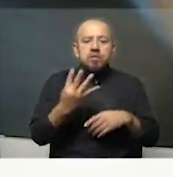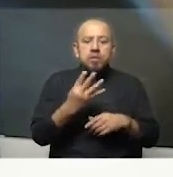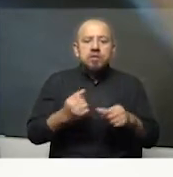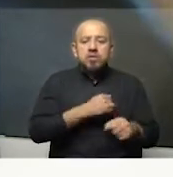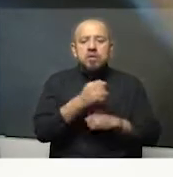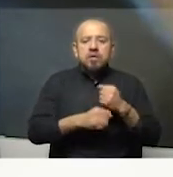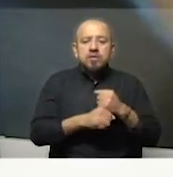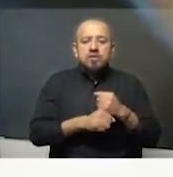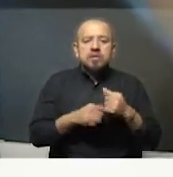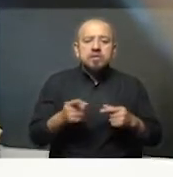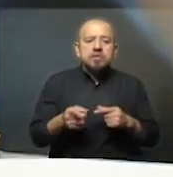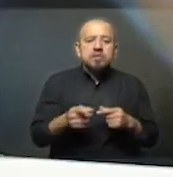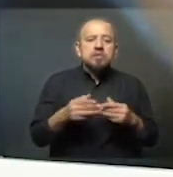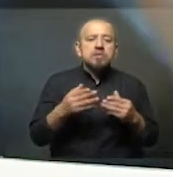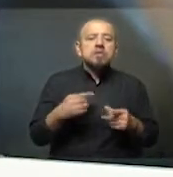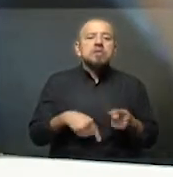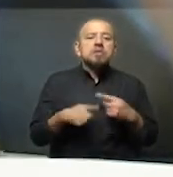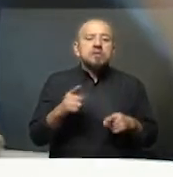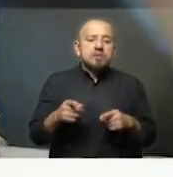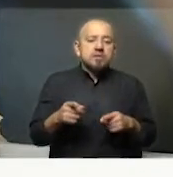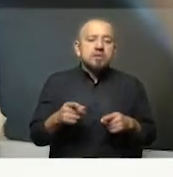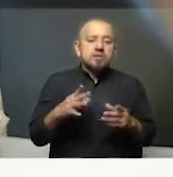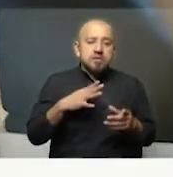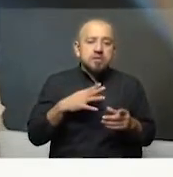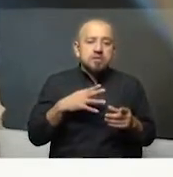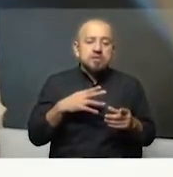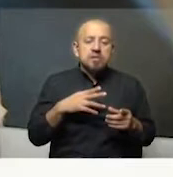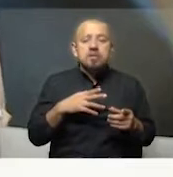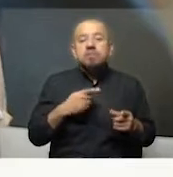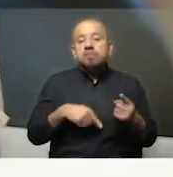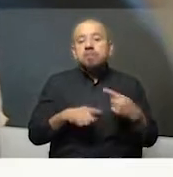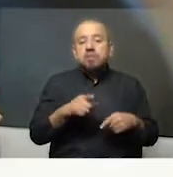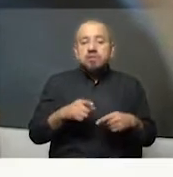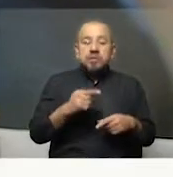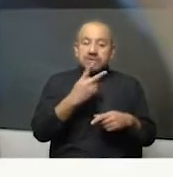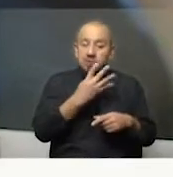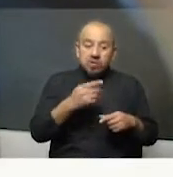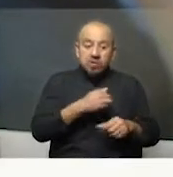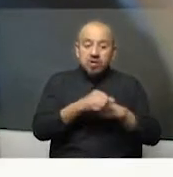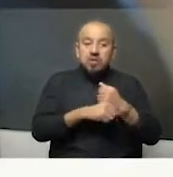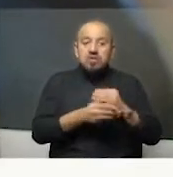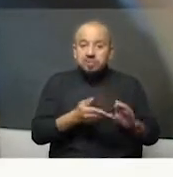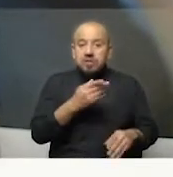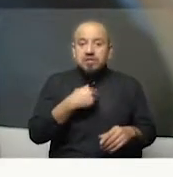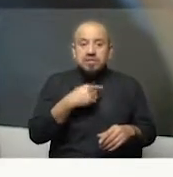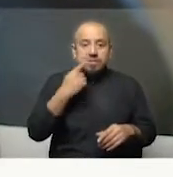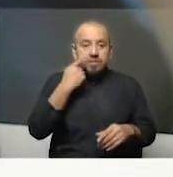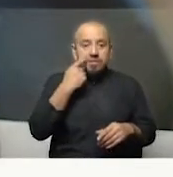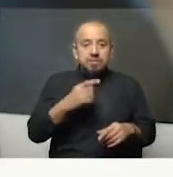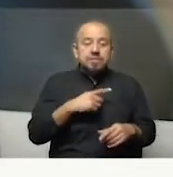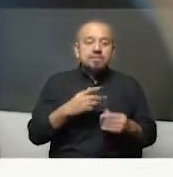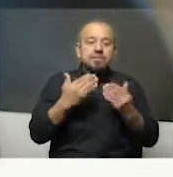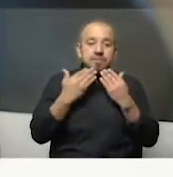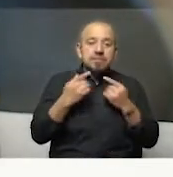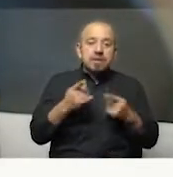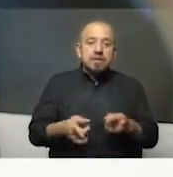o sea que era como la prueba en casa pero después de eso vi infinidades personas agradecidas